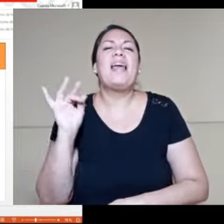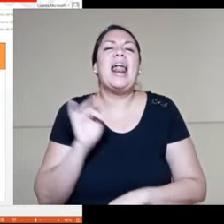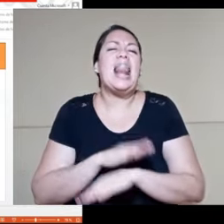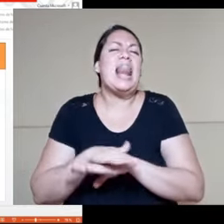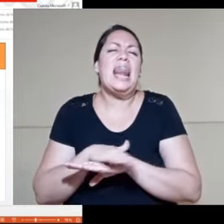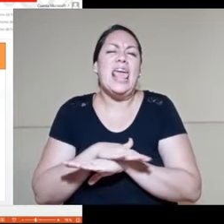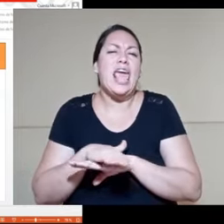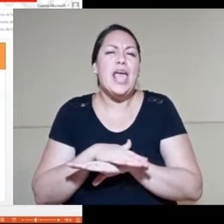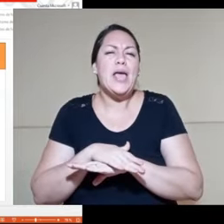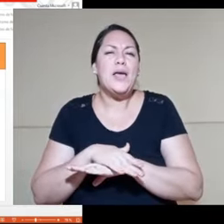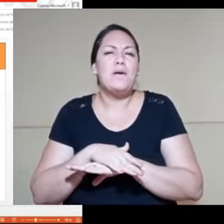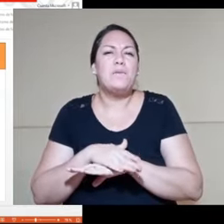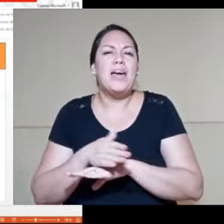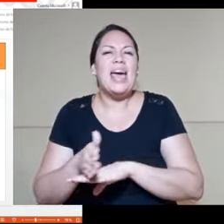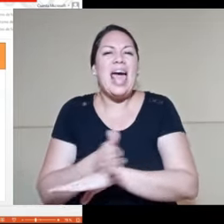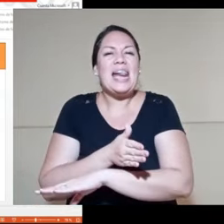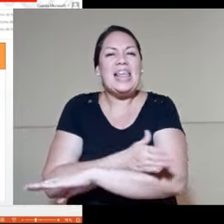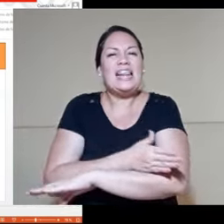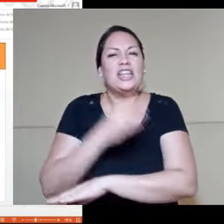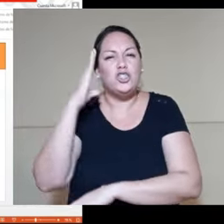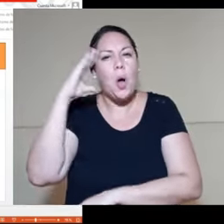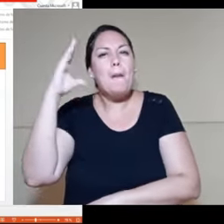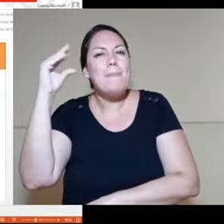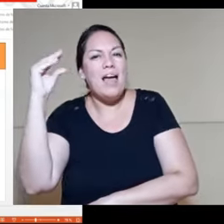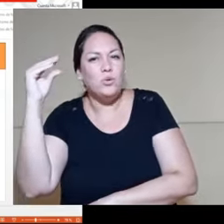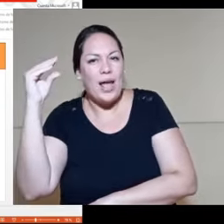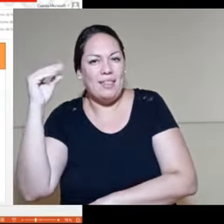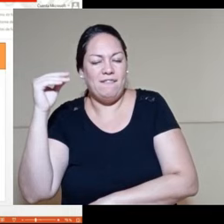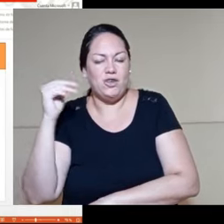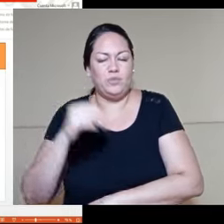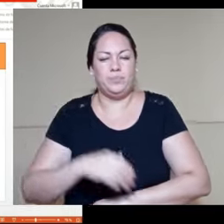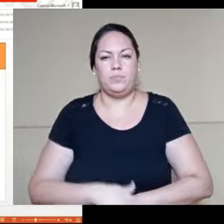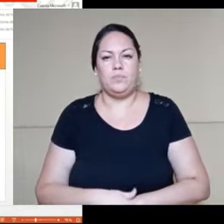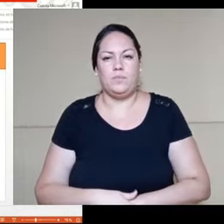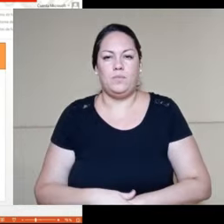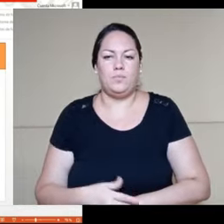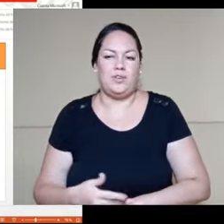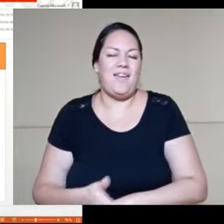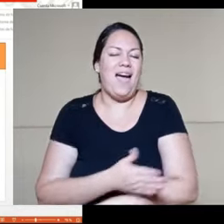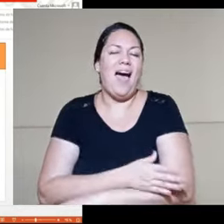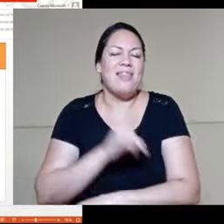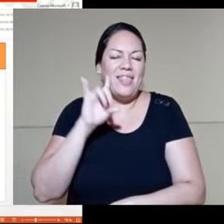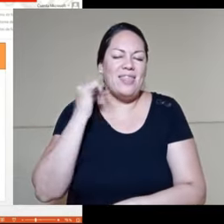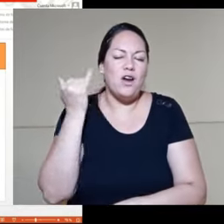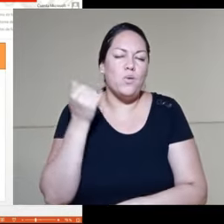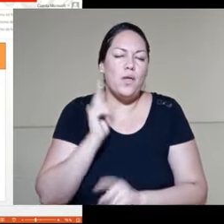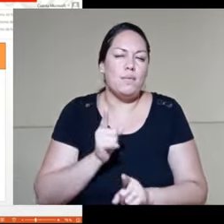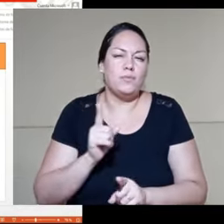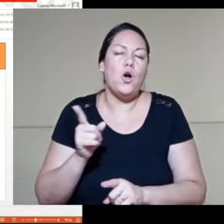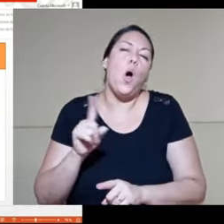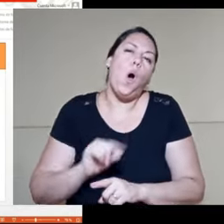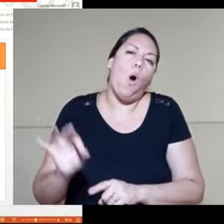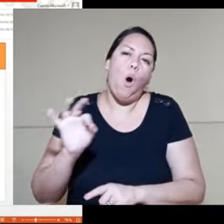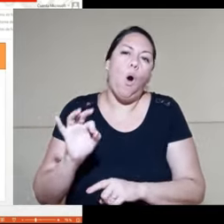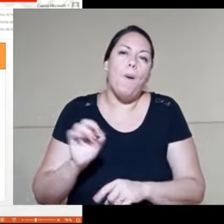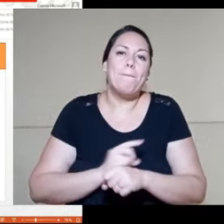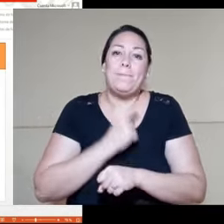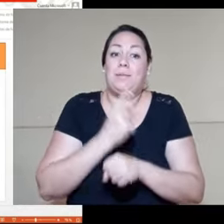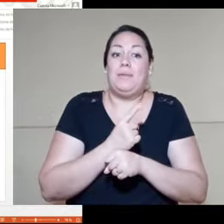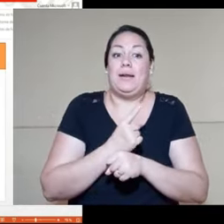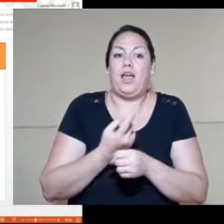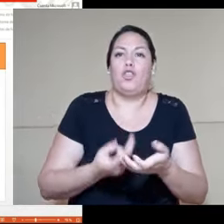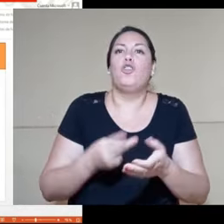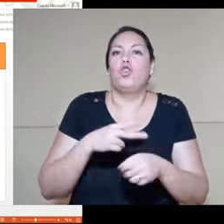no debe ser muy, muy pronunciado el retraso madurativo, porque si no, no se hubieran dado cuenta antes o